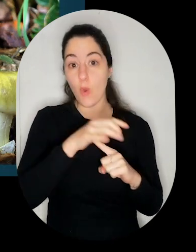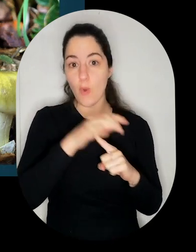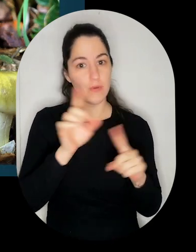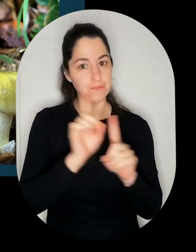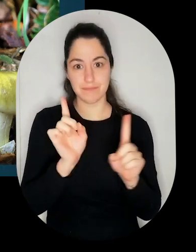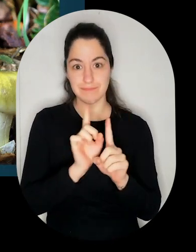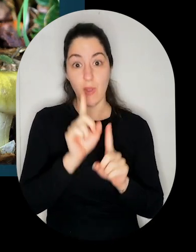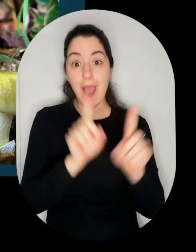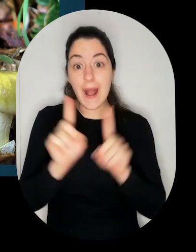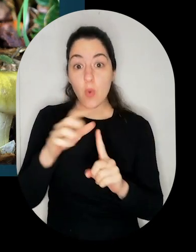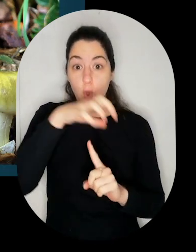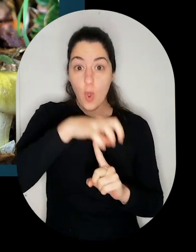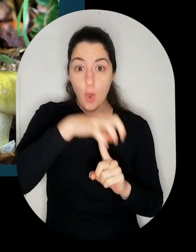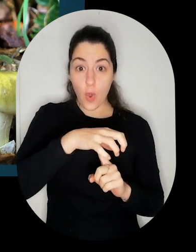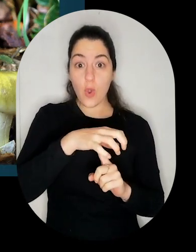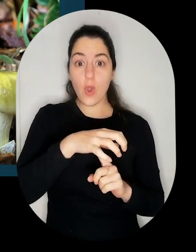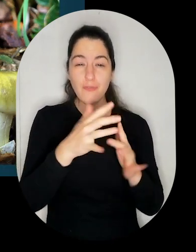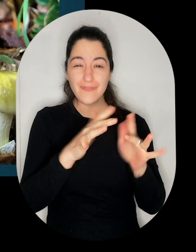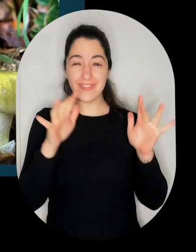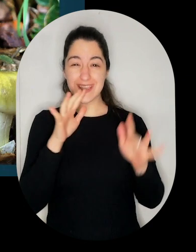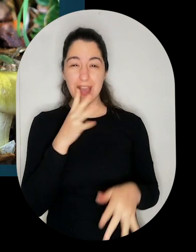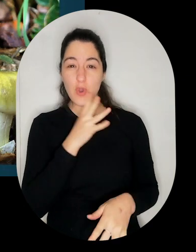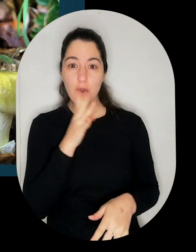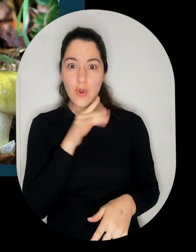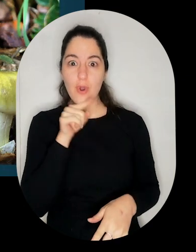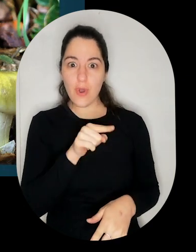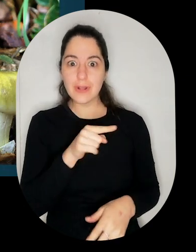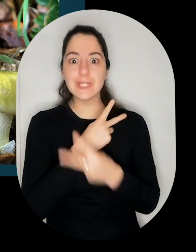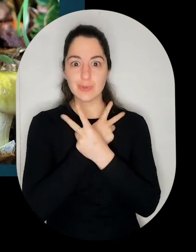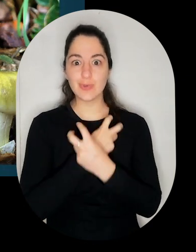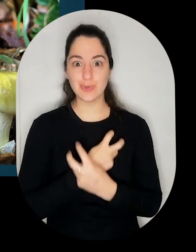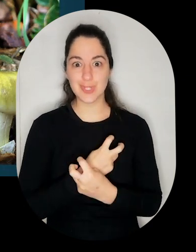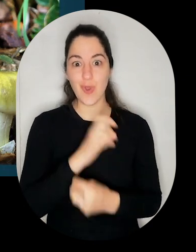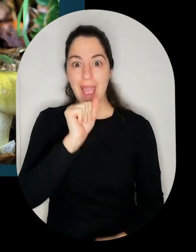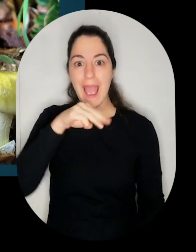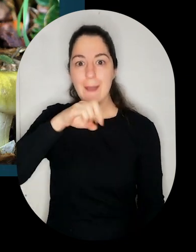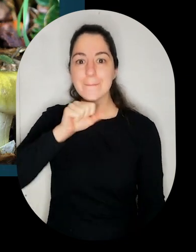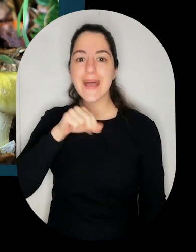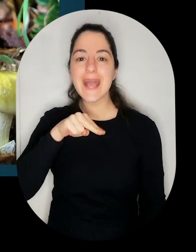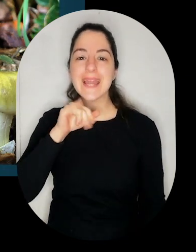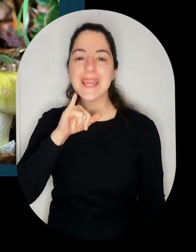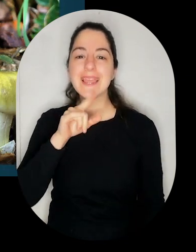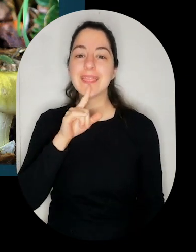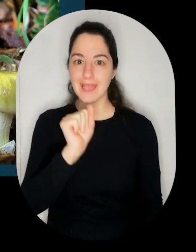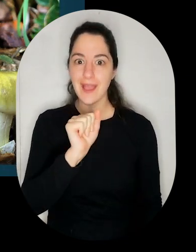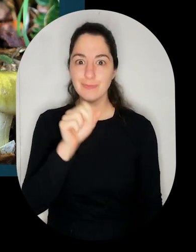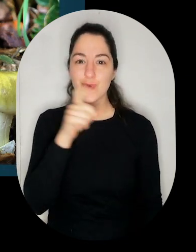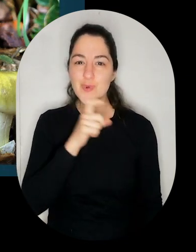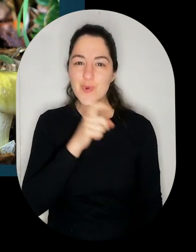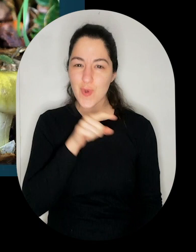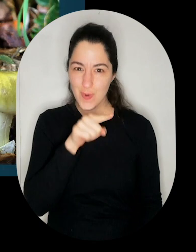Hay hongos que efectivamente tienen colores brillantes y tóxicos, como ocurre con la Amanita muscaria, que es este hongo rojito que tenemos